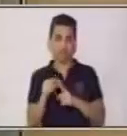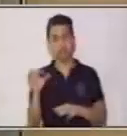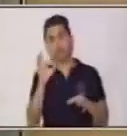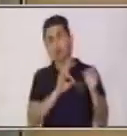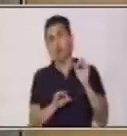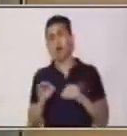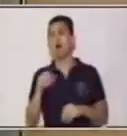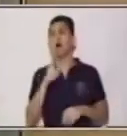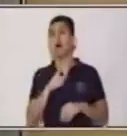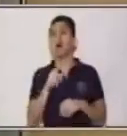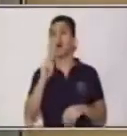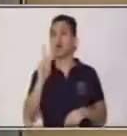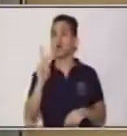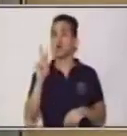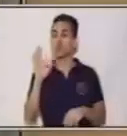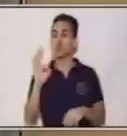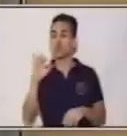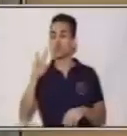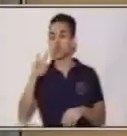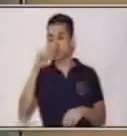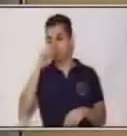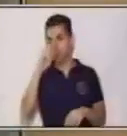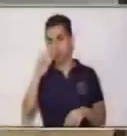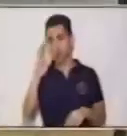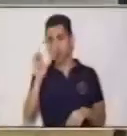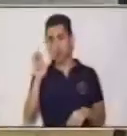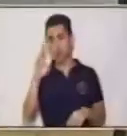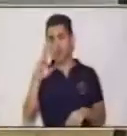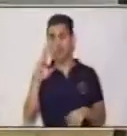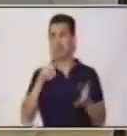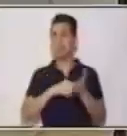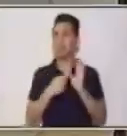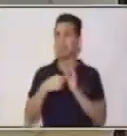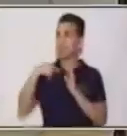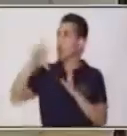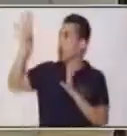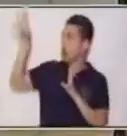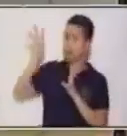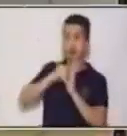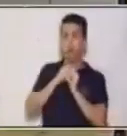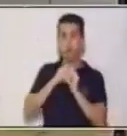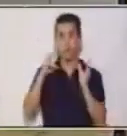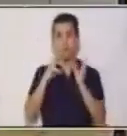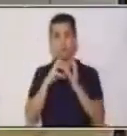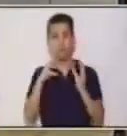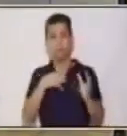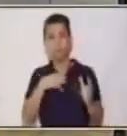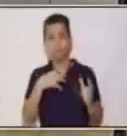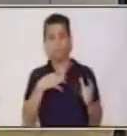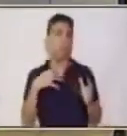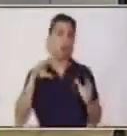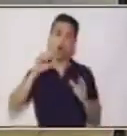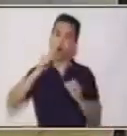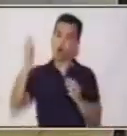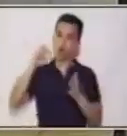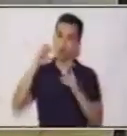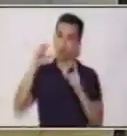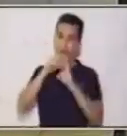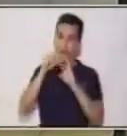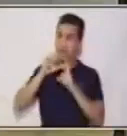¿sí? Estos son ejemplos de extranjerismos, palabras que no tienen el origen en el